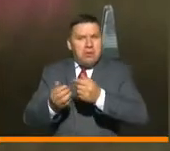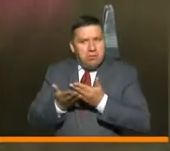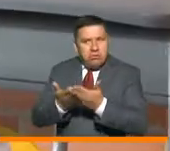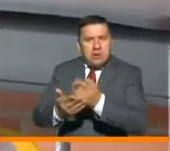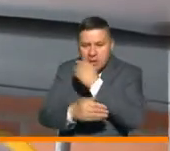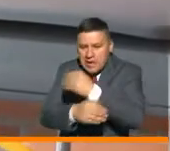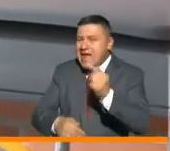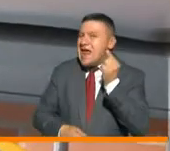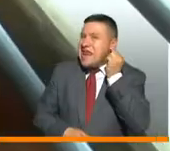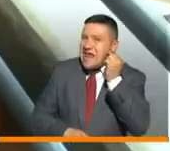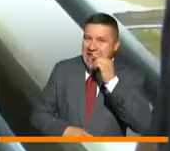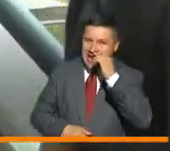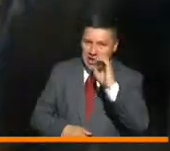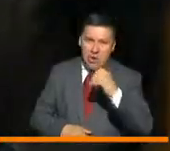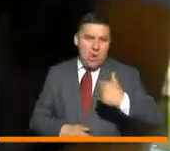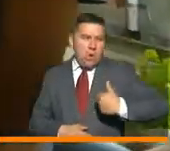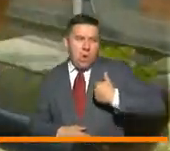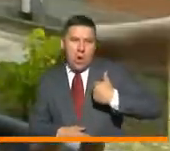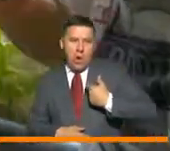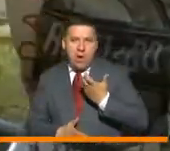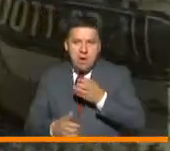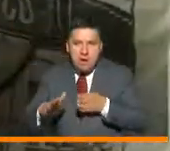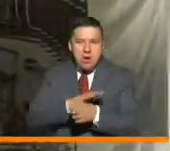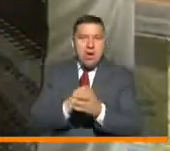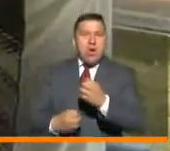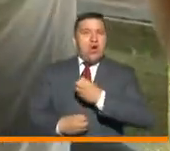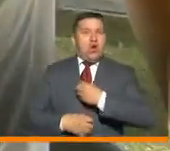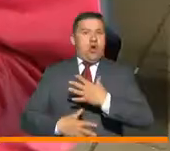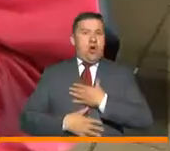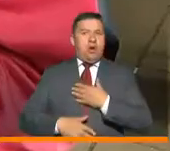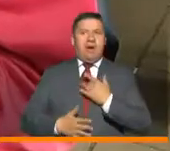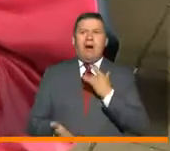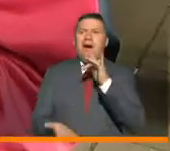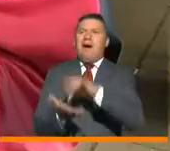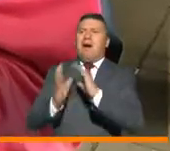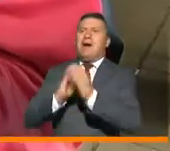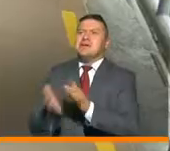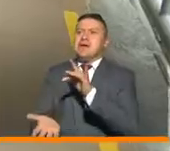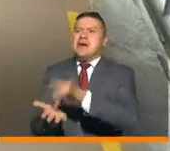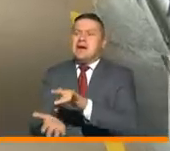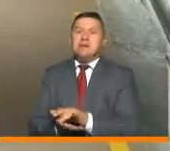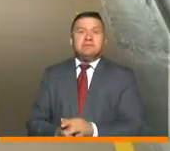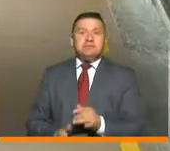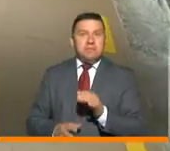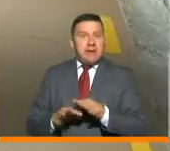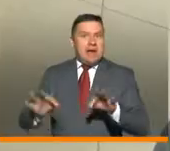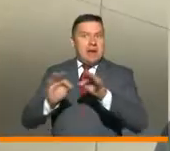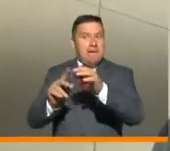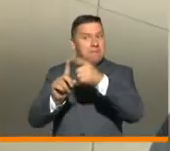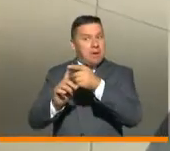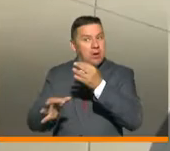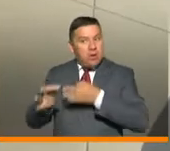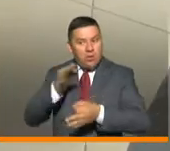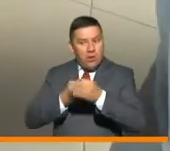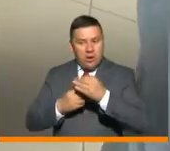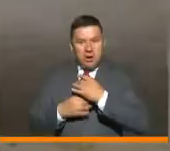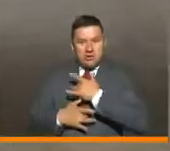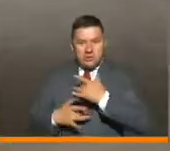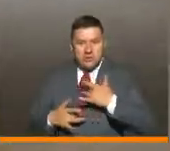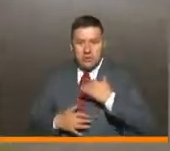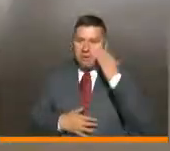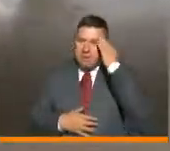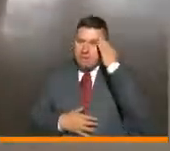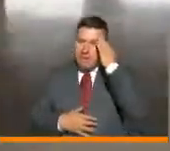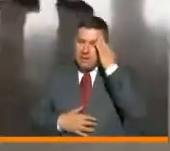a niñas, niños, adolescentes y jóvenes la oportunidad de regresar a las aulas, cuidando su salud física, mental y emocional.